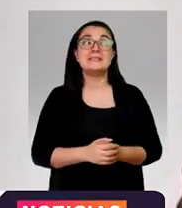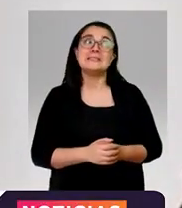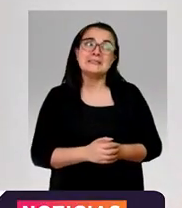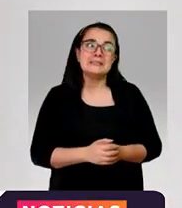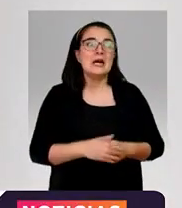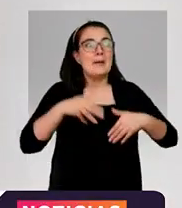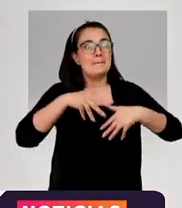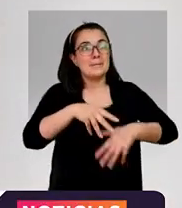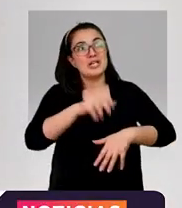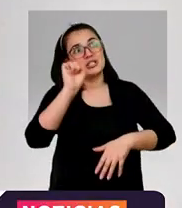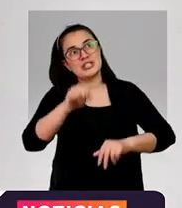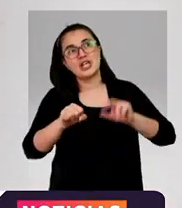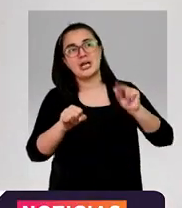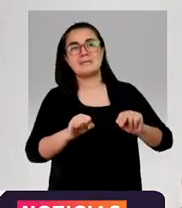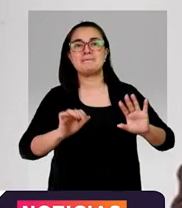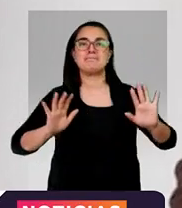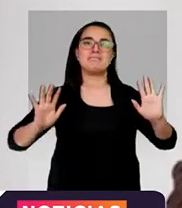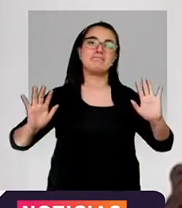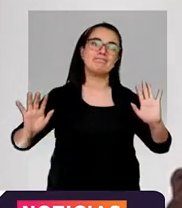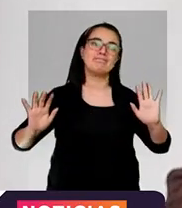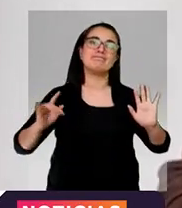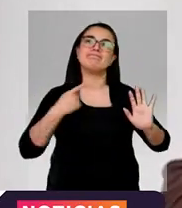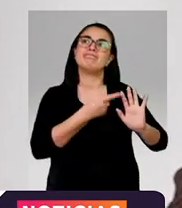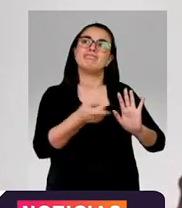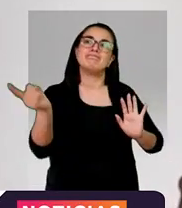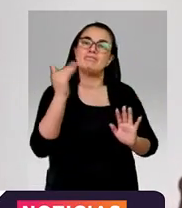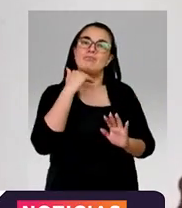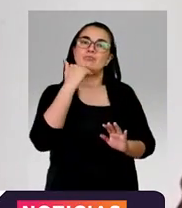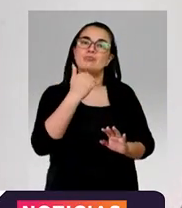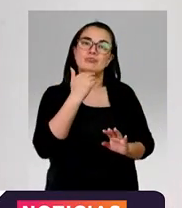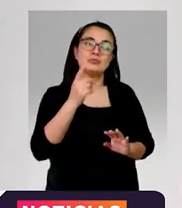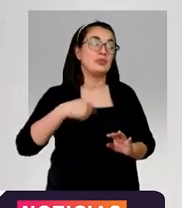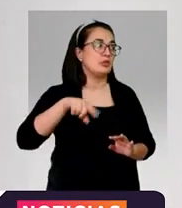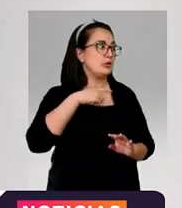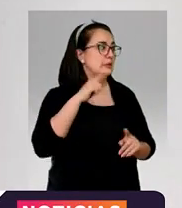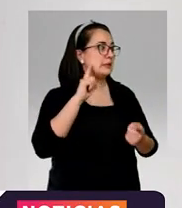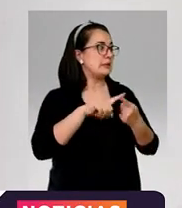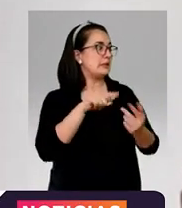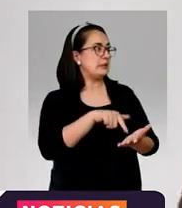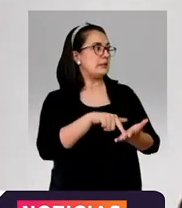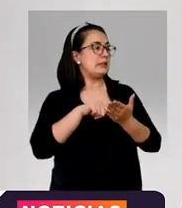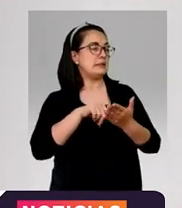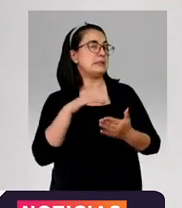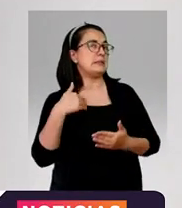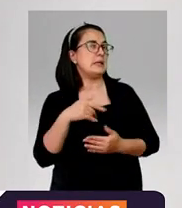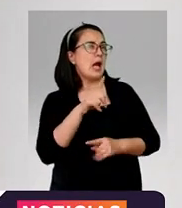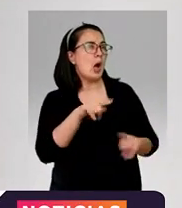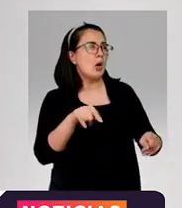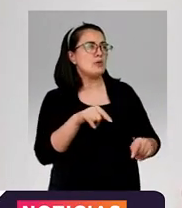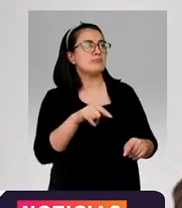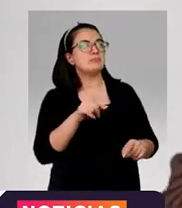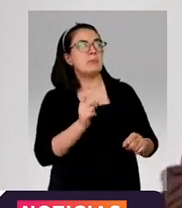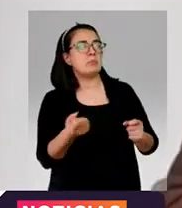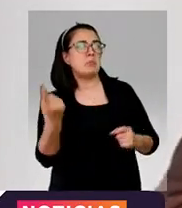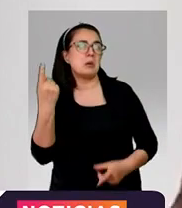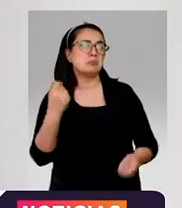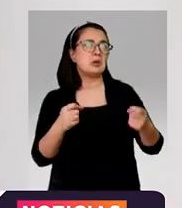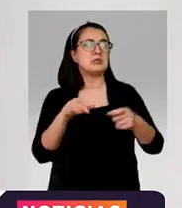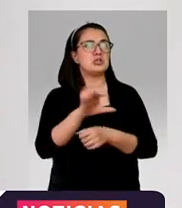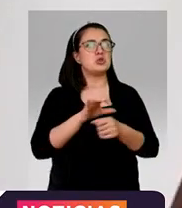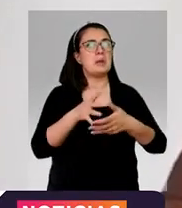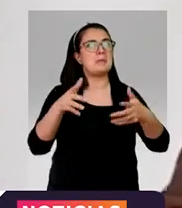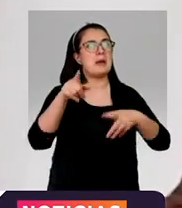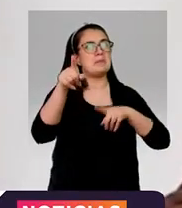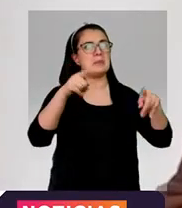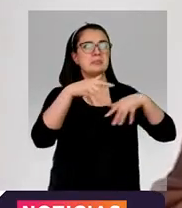en teoría todavía no sabemos. Lo que todo nos indica que va a pasar son algunas manifestaciones esporádicas en grandes ciudades hasta